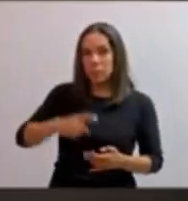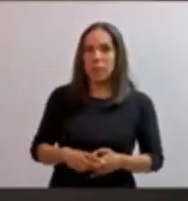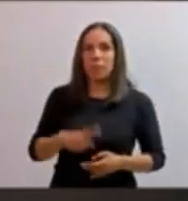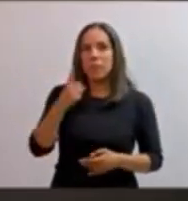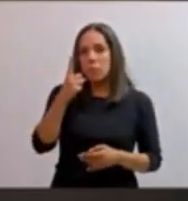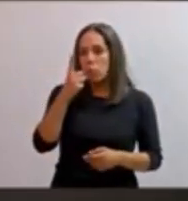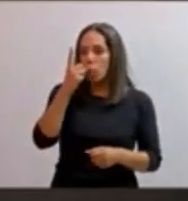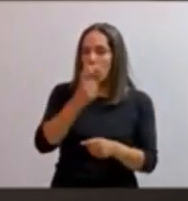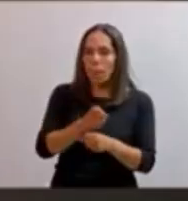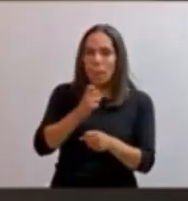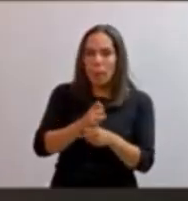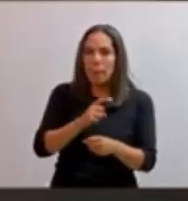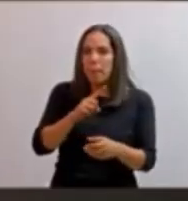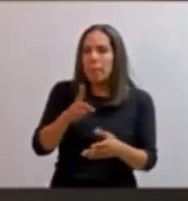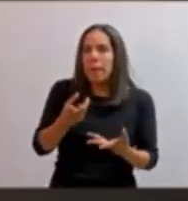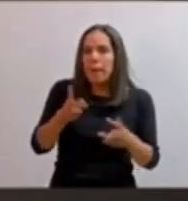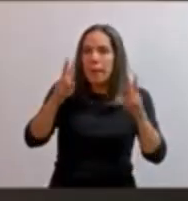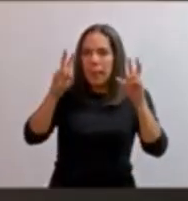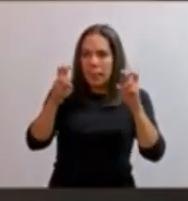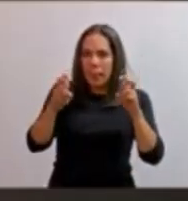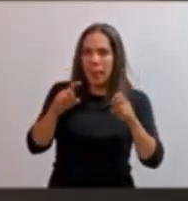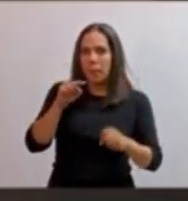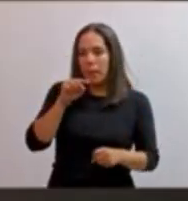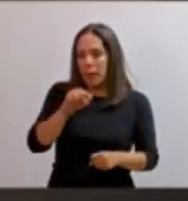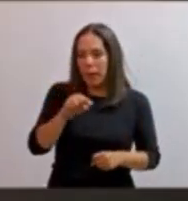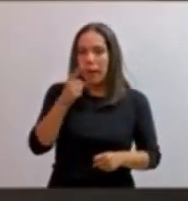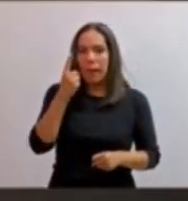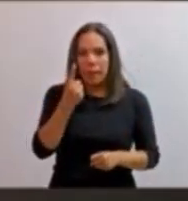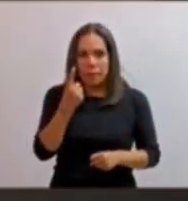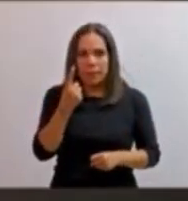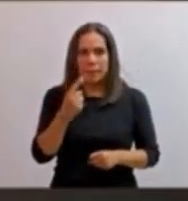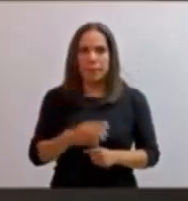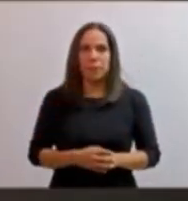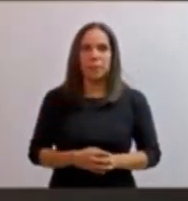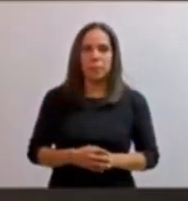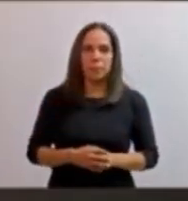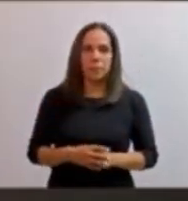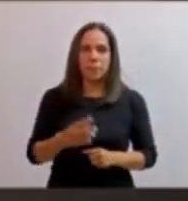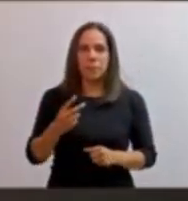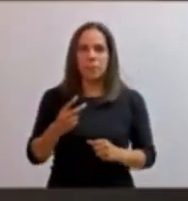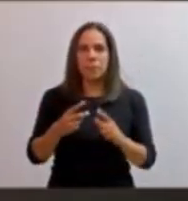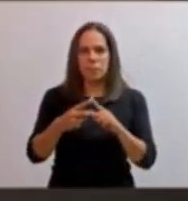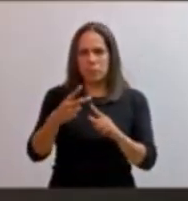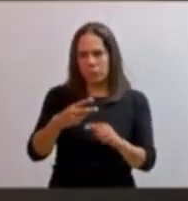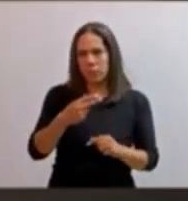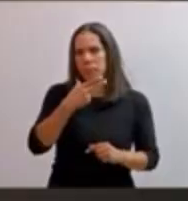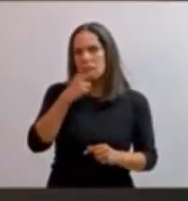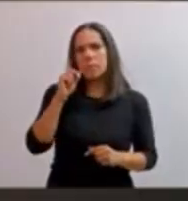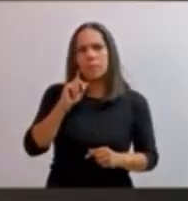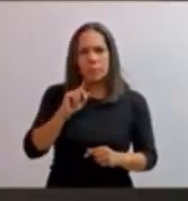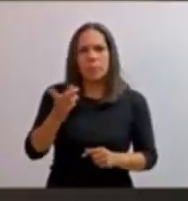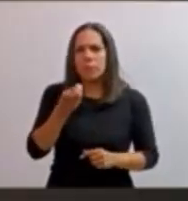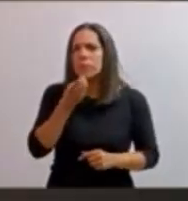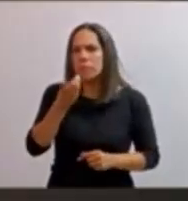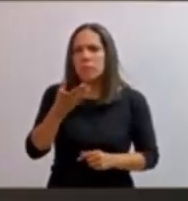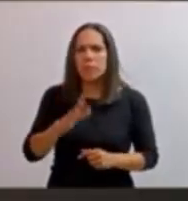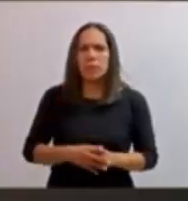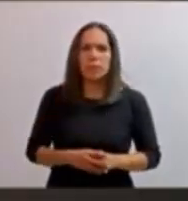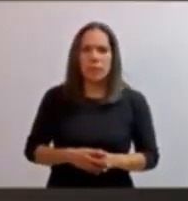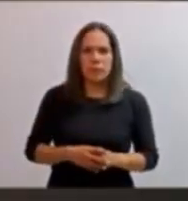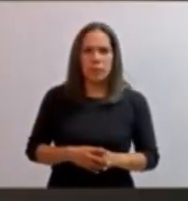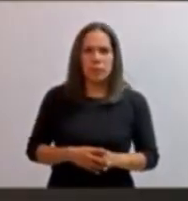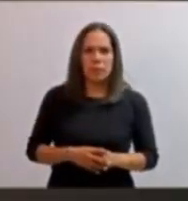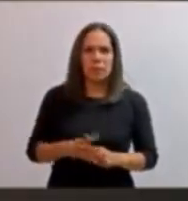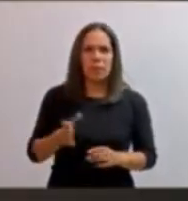primero, han mencionado tanto Irene como Isabel, la existencia